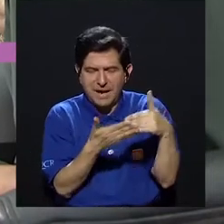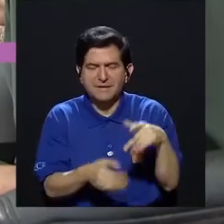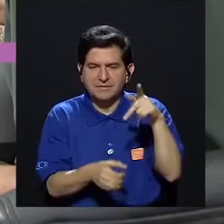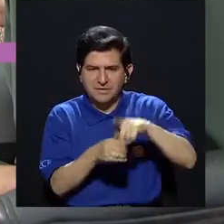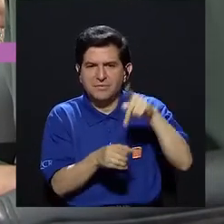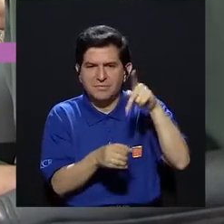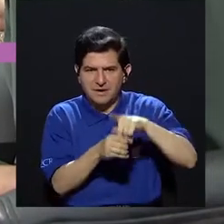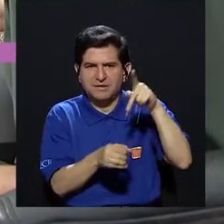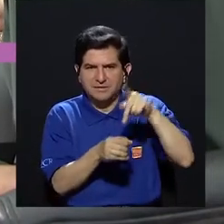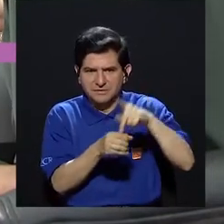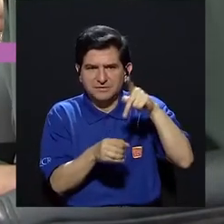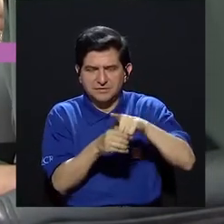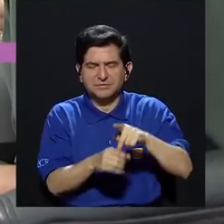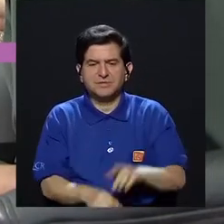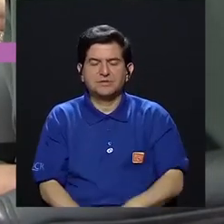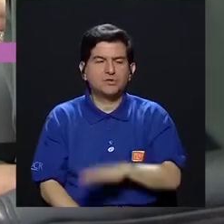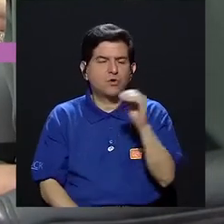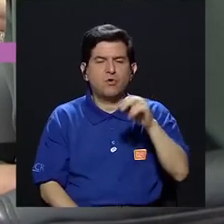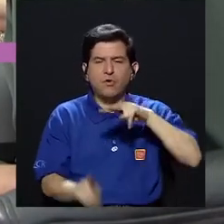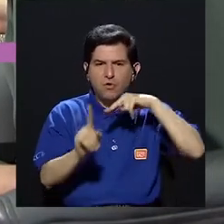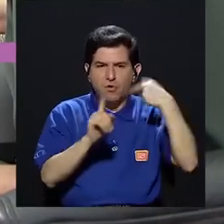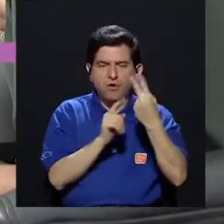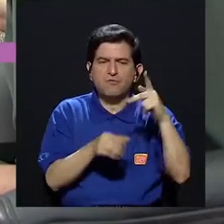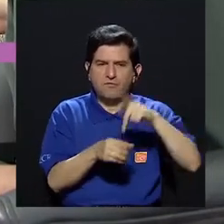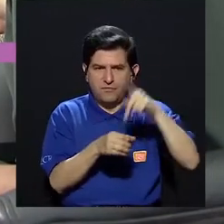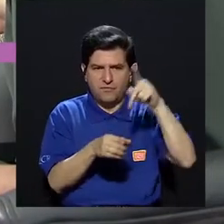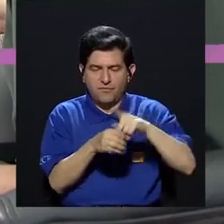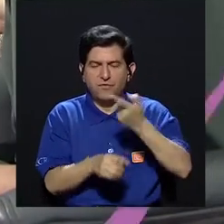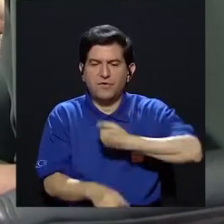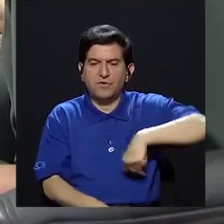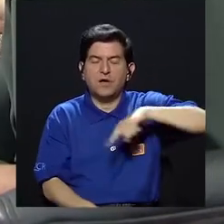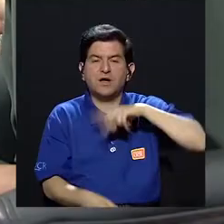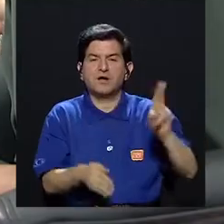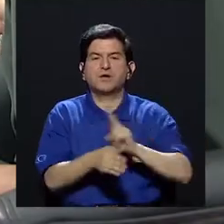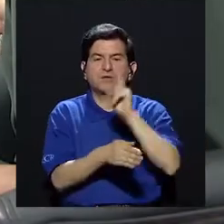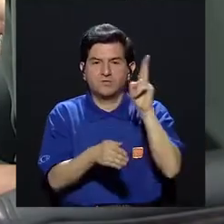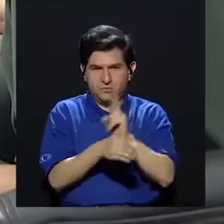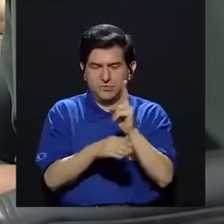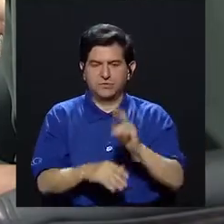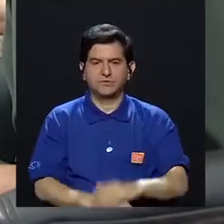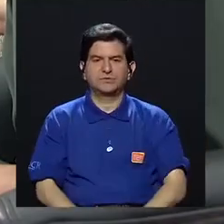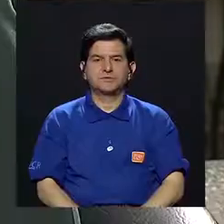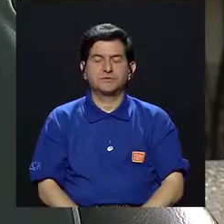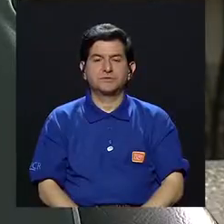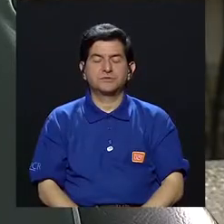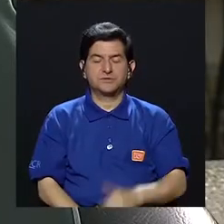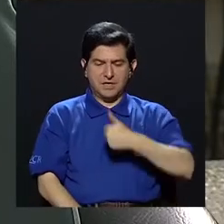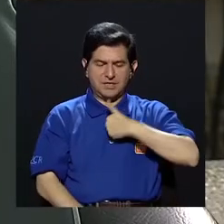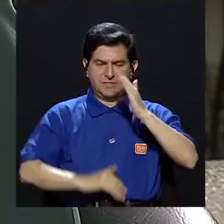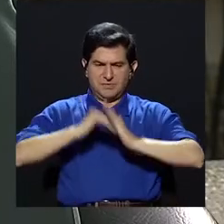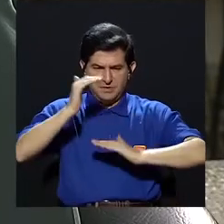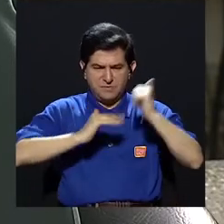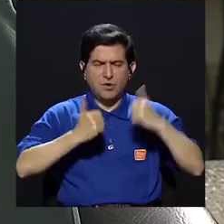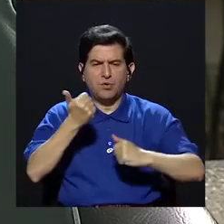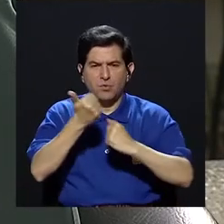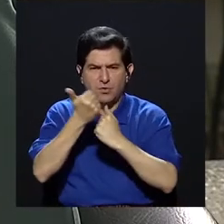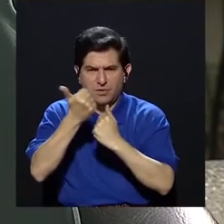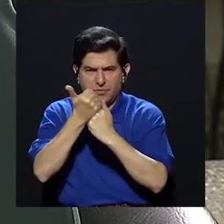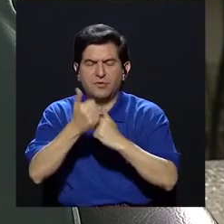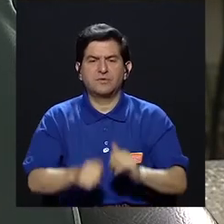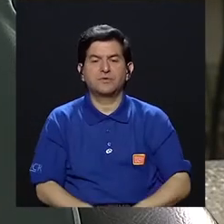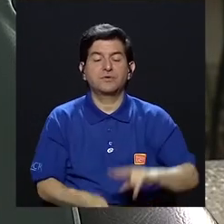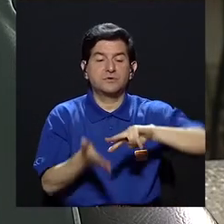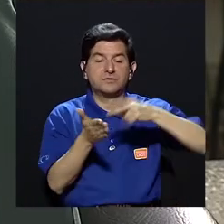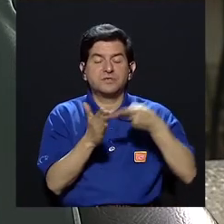la participación o del enfoque participativo que nosotros utilizamos. La autoconstrucción asistida